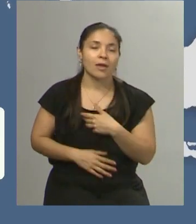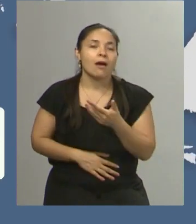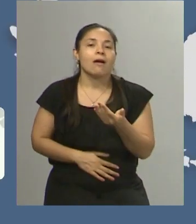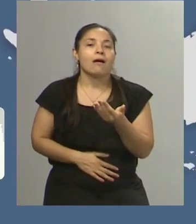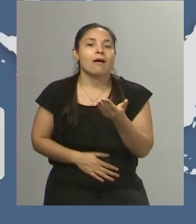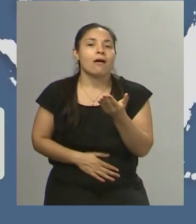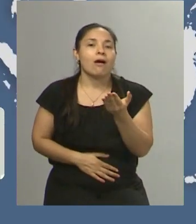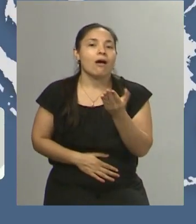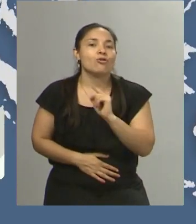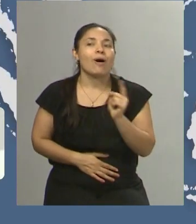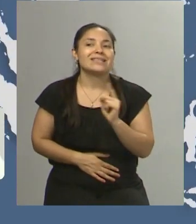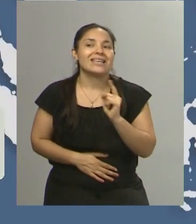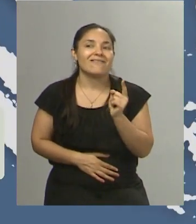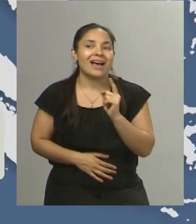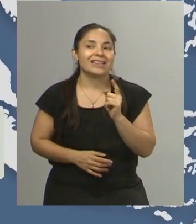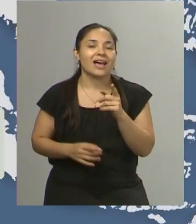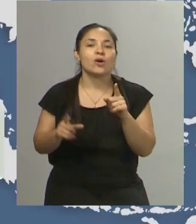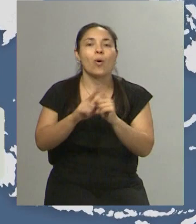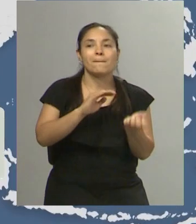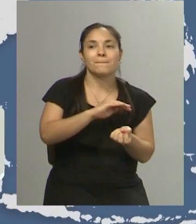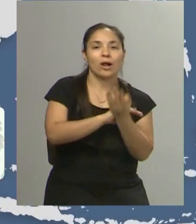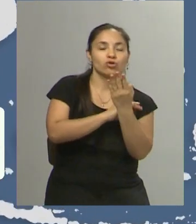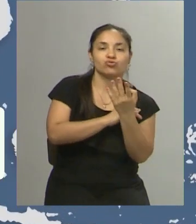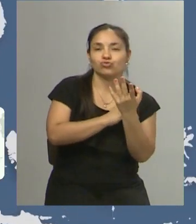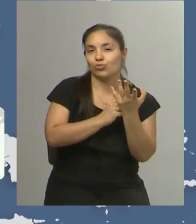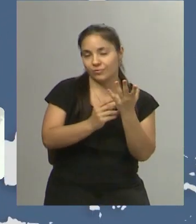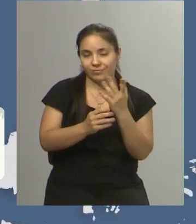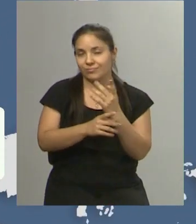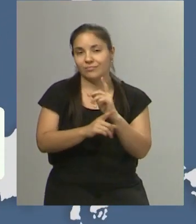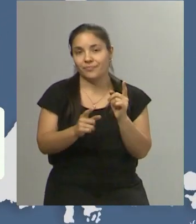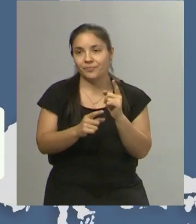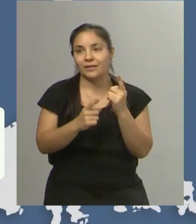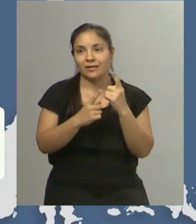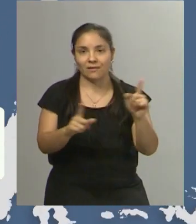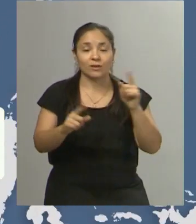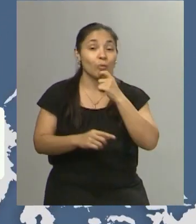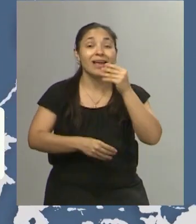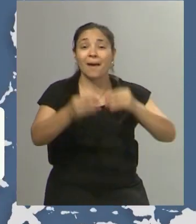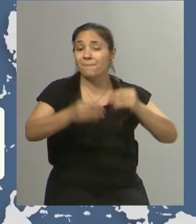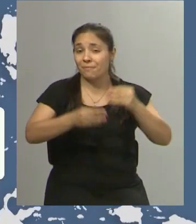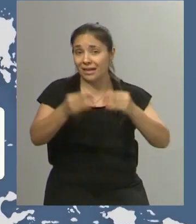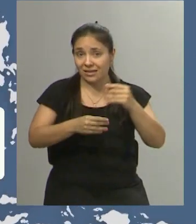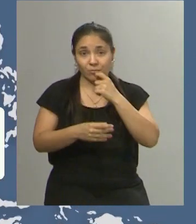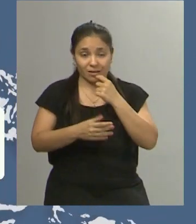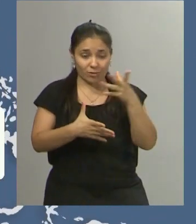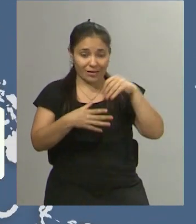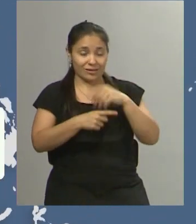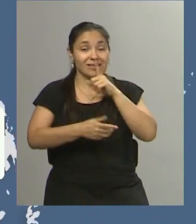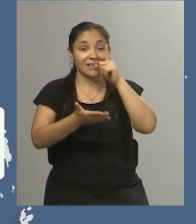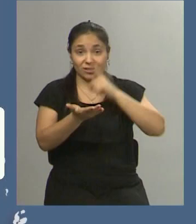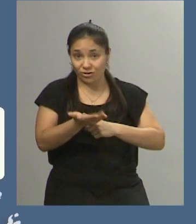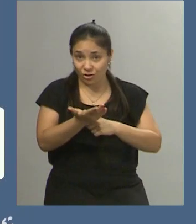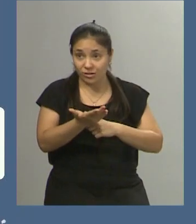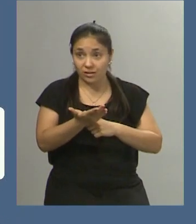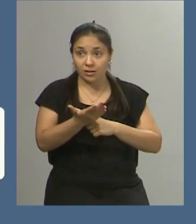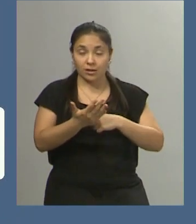una organización tipo el Mercosur. Pasa también dentro de las empresas. Si se toma una decisión,